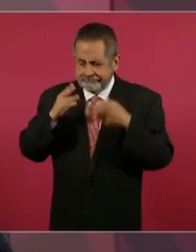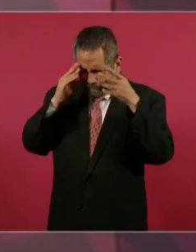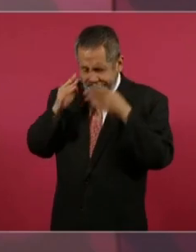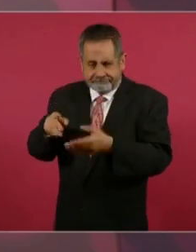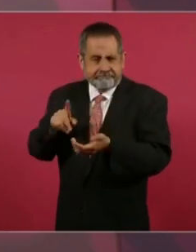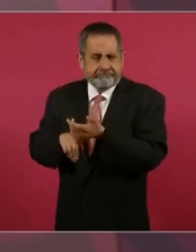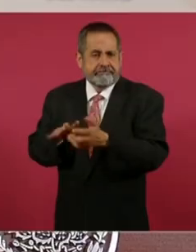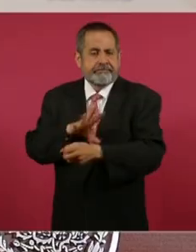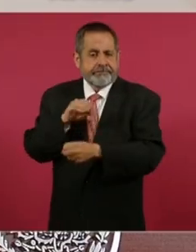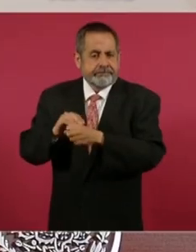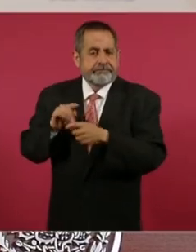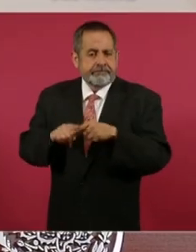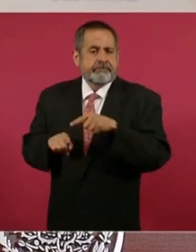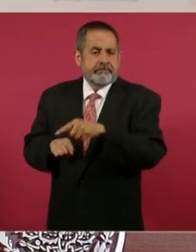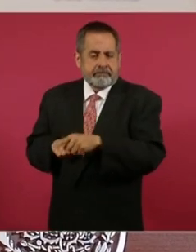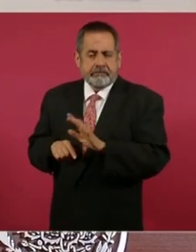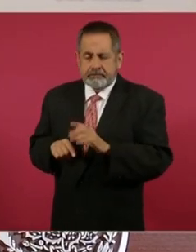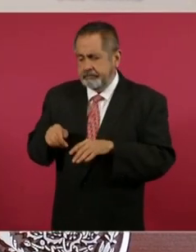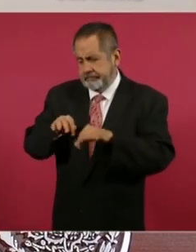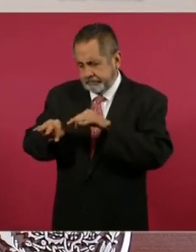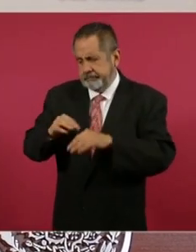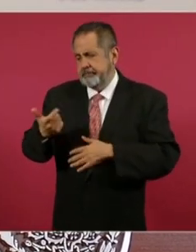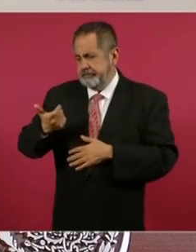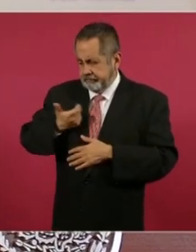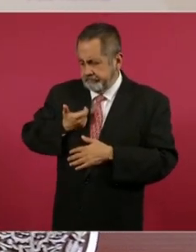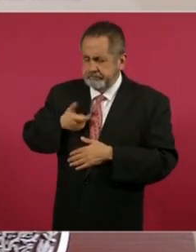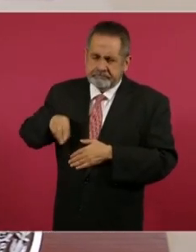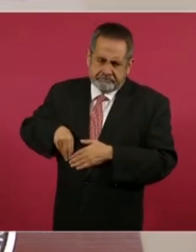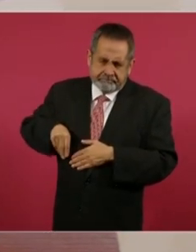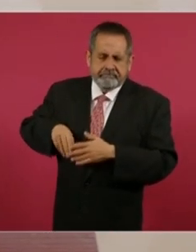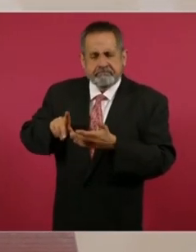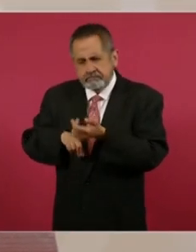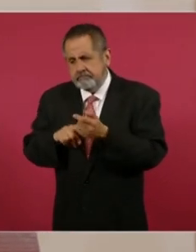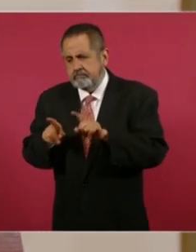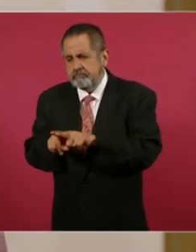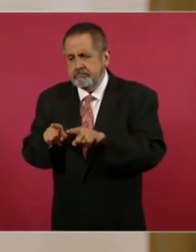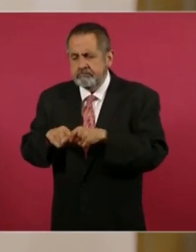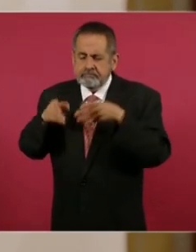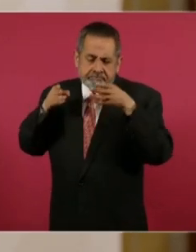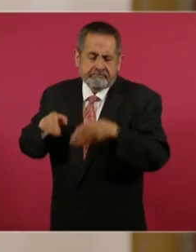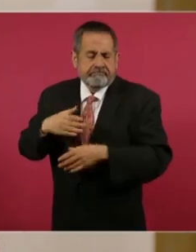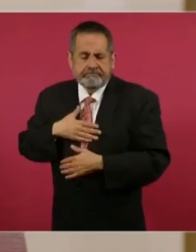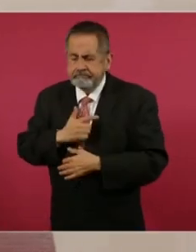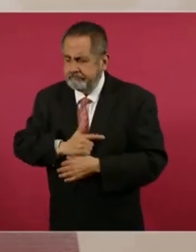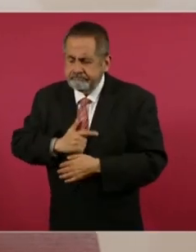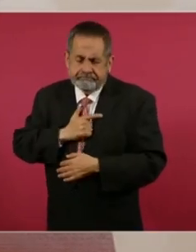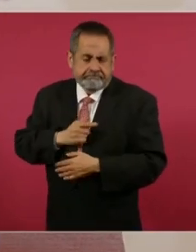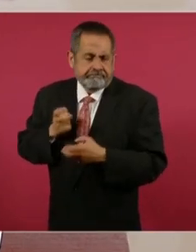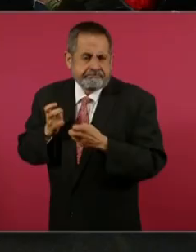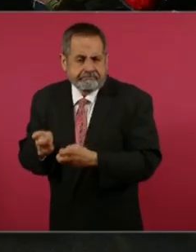dinero, trabajo sí para tener mis ingresos, pero en lo que me gusta.